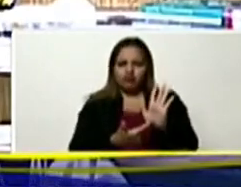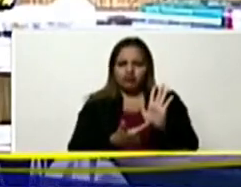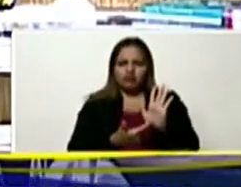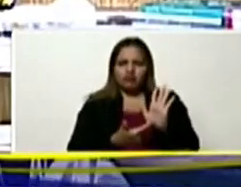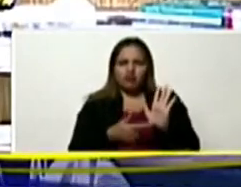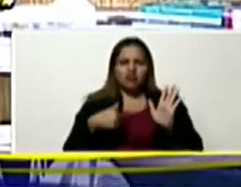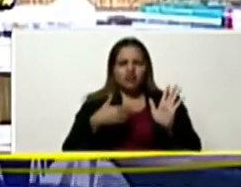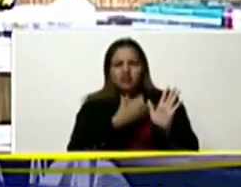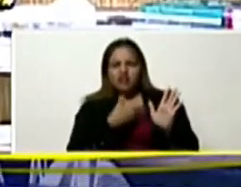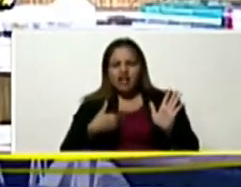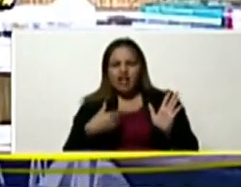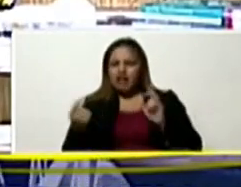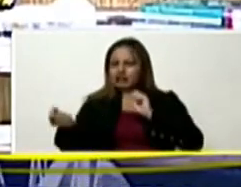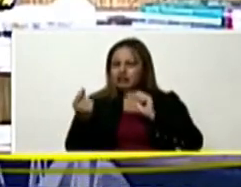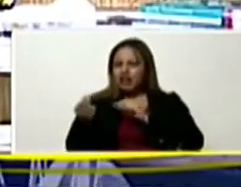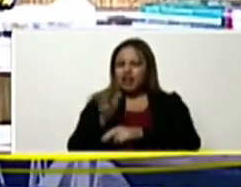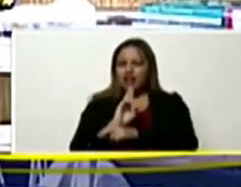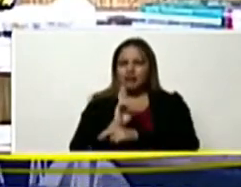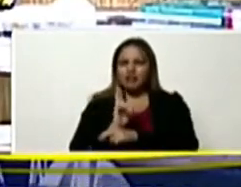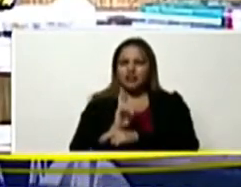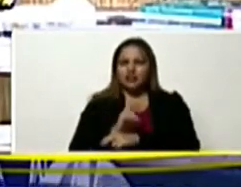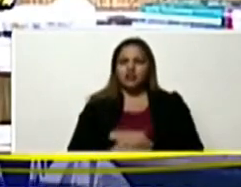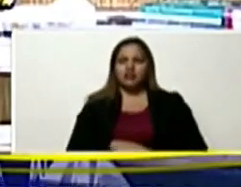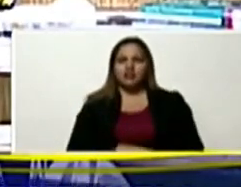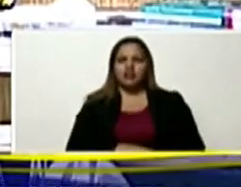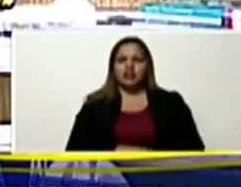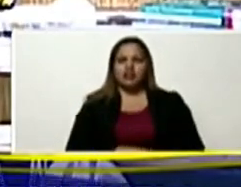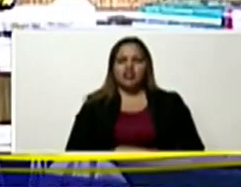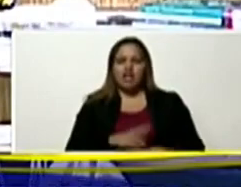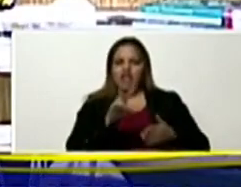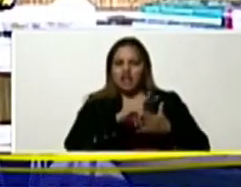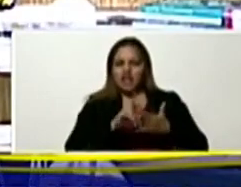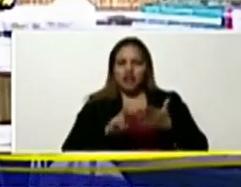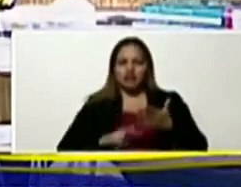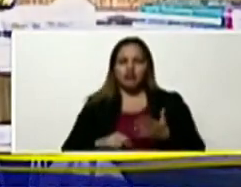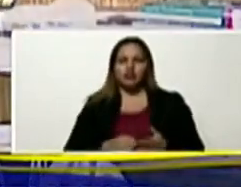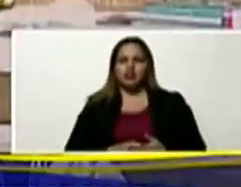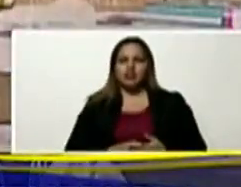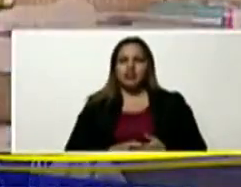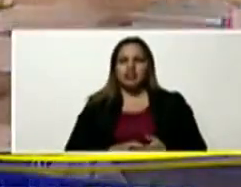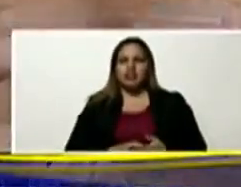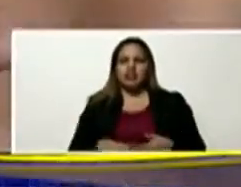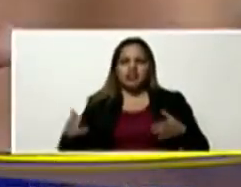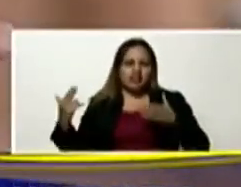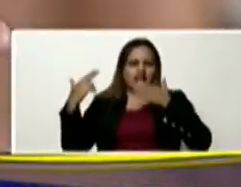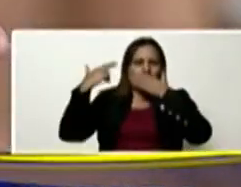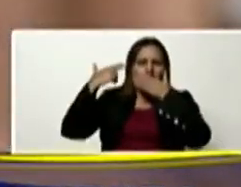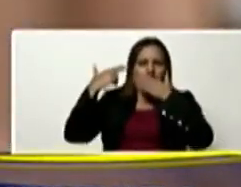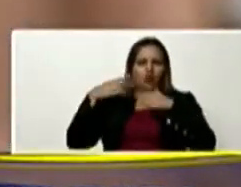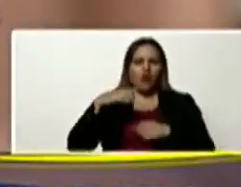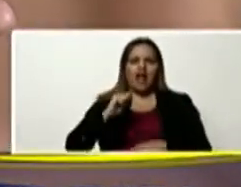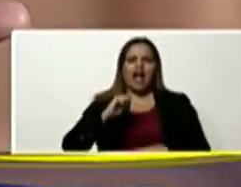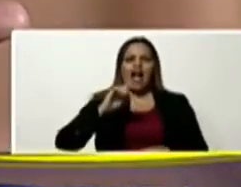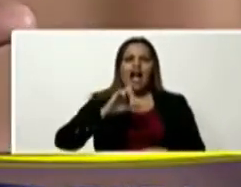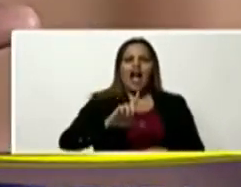yo quisiera conversadito, se trata del libro El secuestro de Alex Zapp,